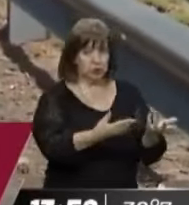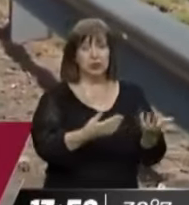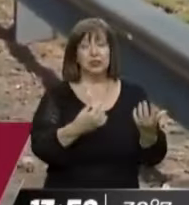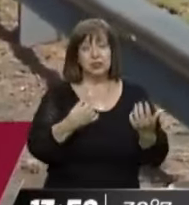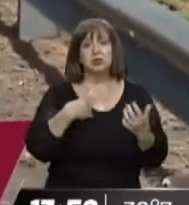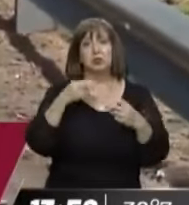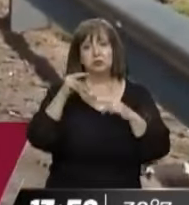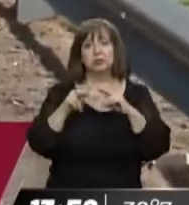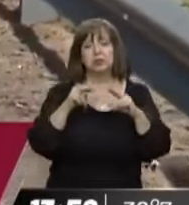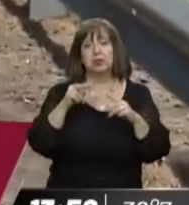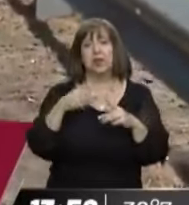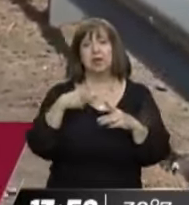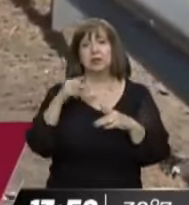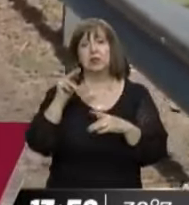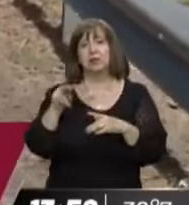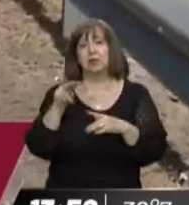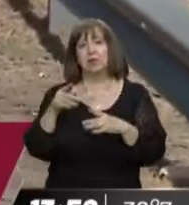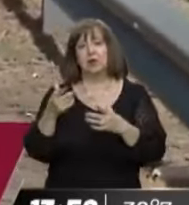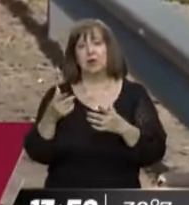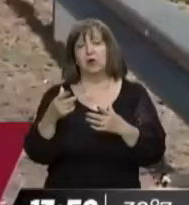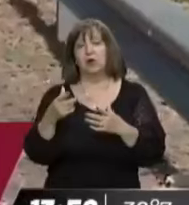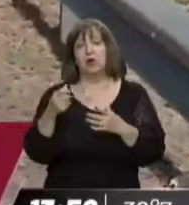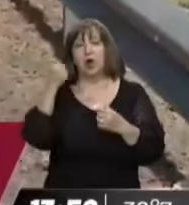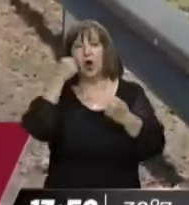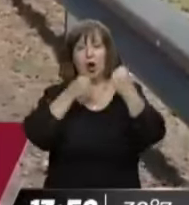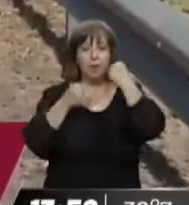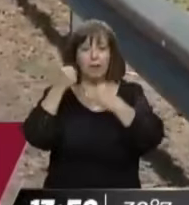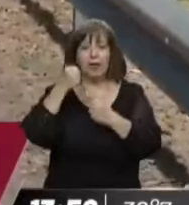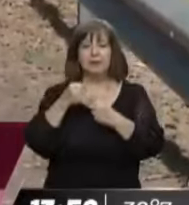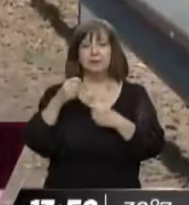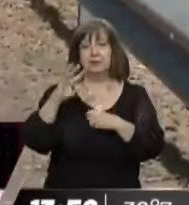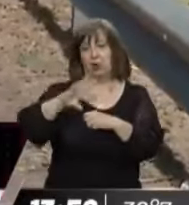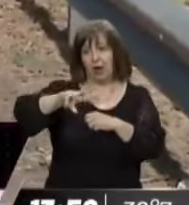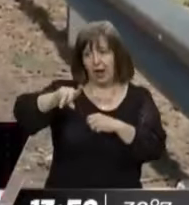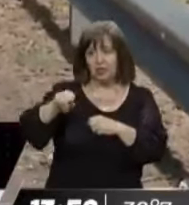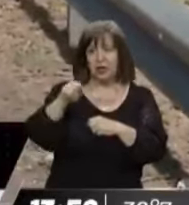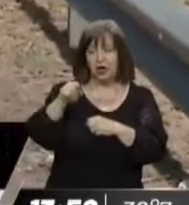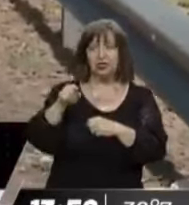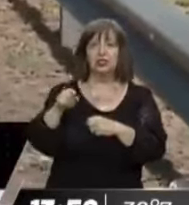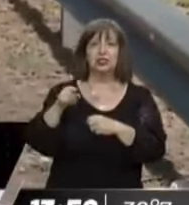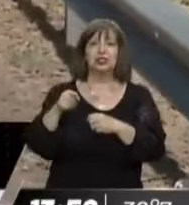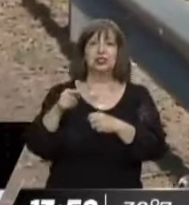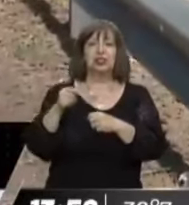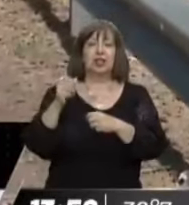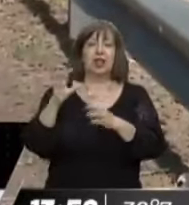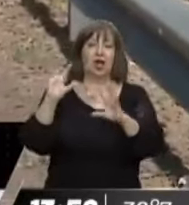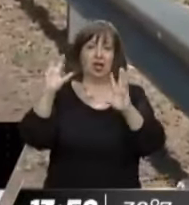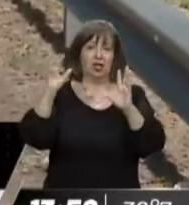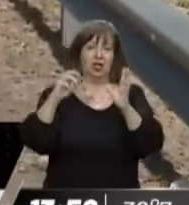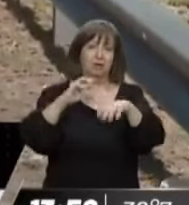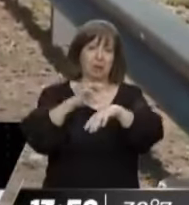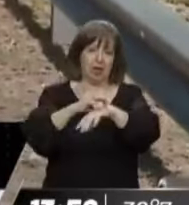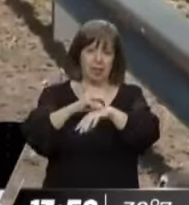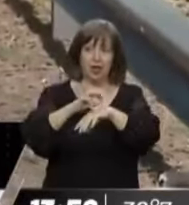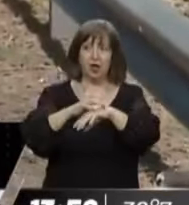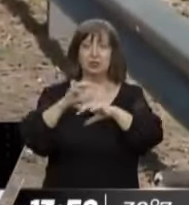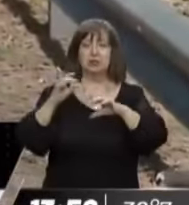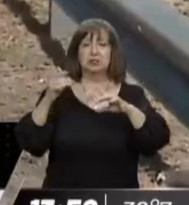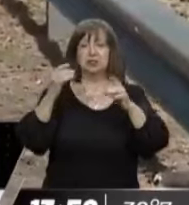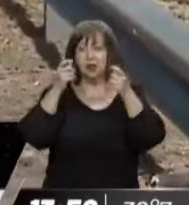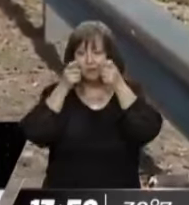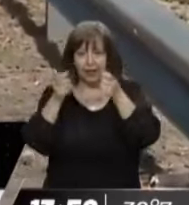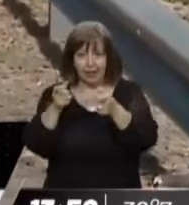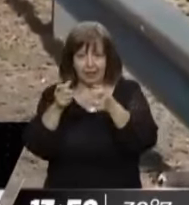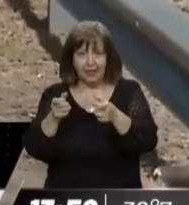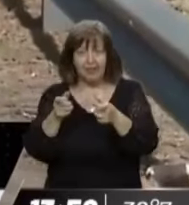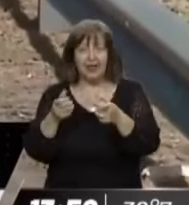viendo es que están asistiendo al delincuente porque, claro, tiene muchos golpes, porque varios conductores que iban pasando por